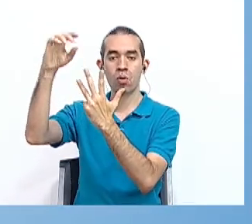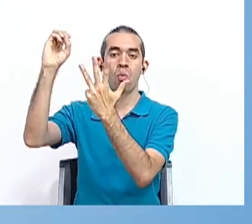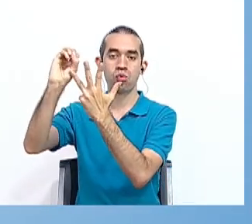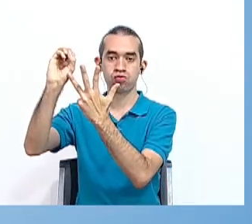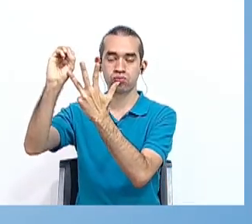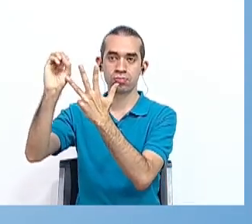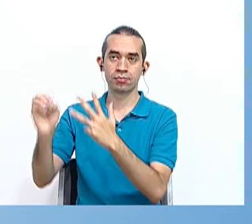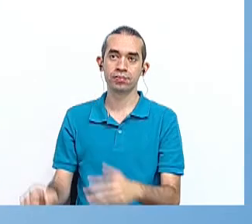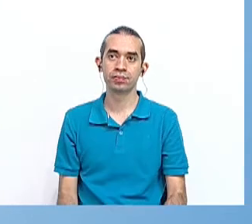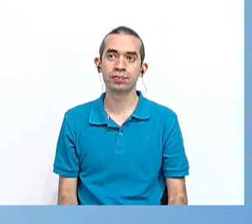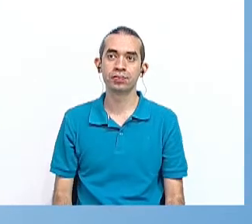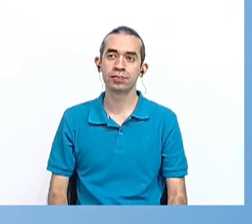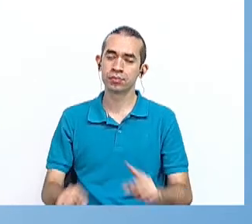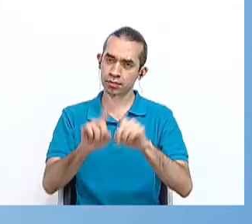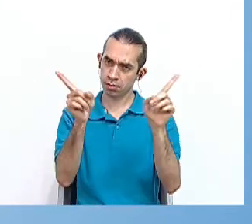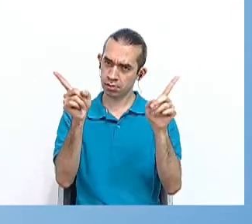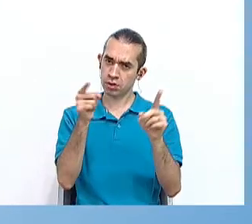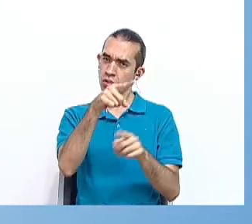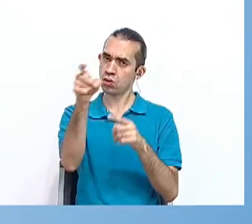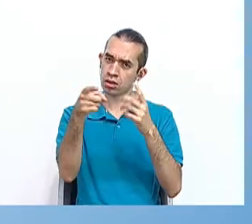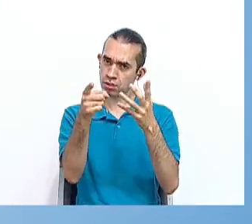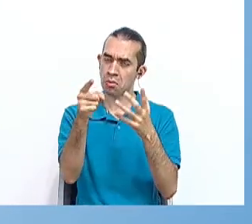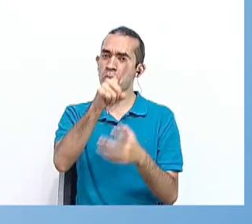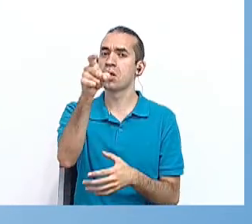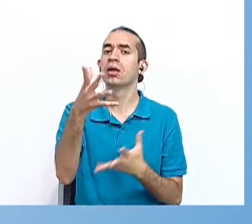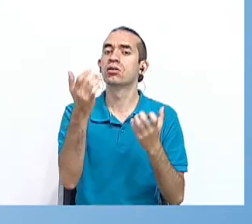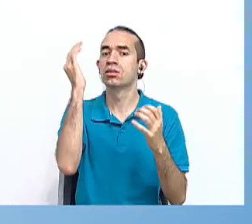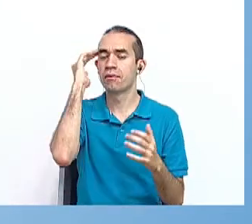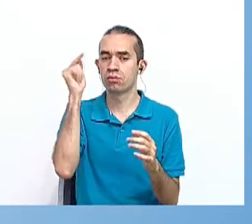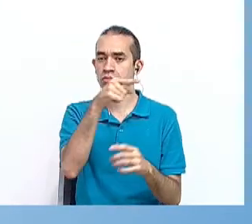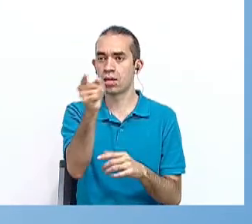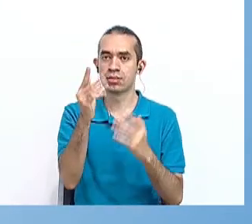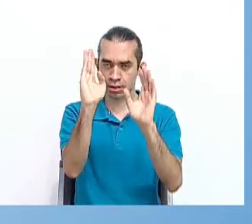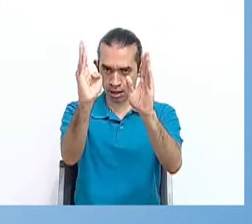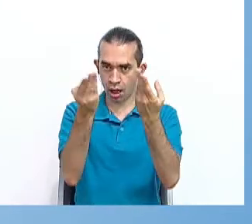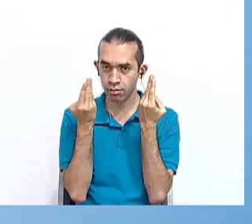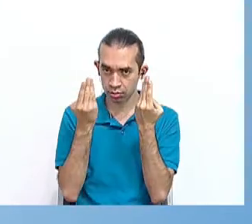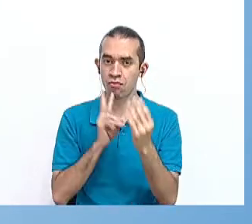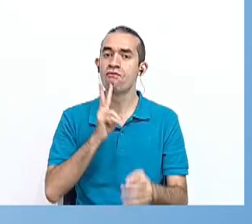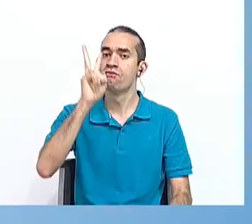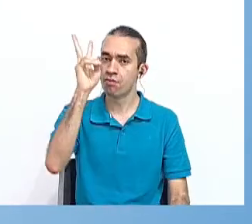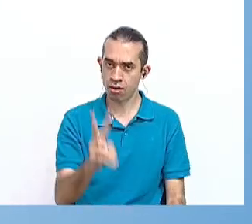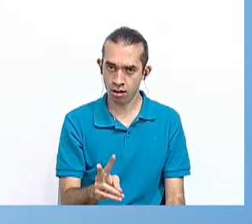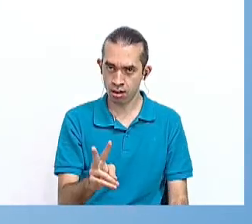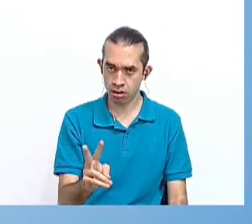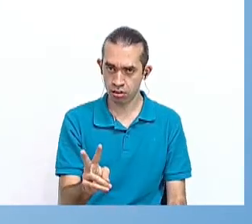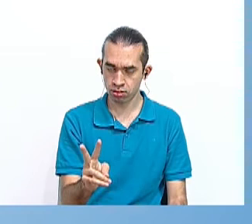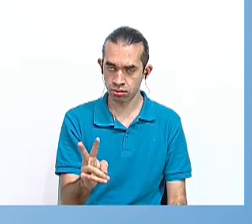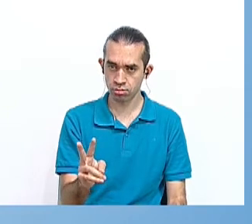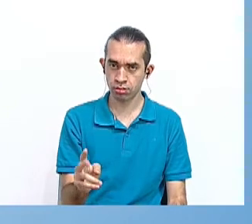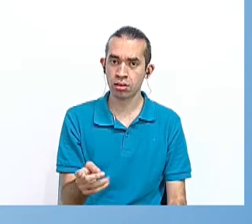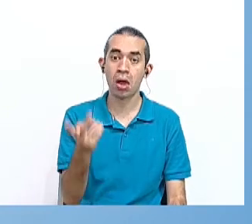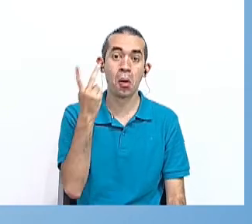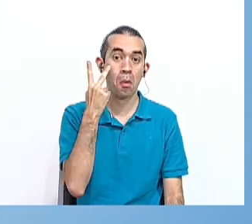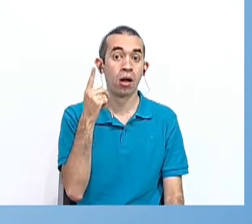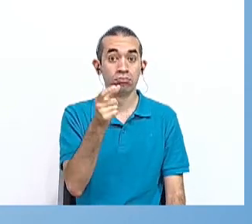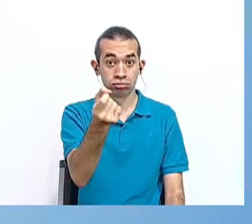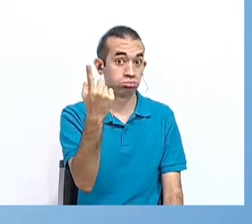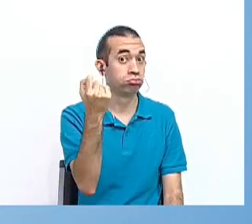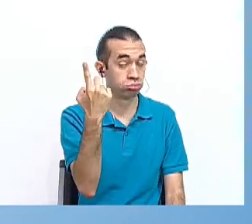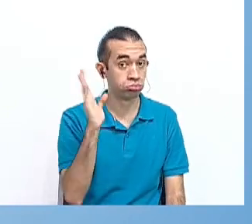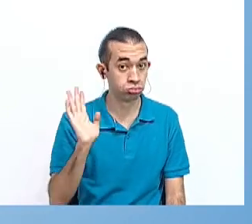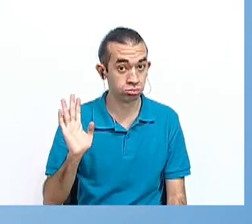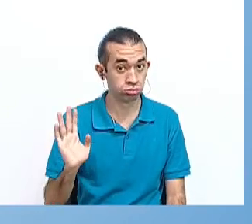oxígeno. Pero quiero saber si me están prestando atención de verdad y si están